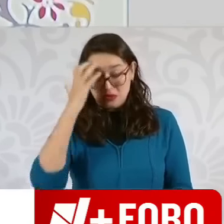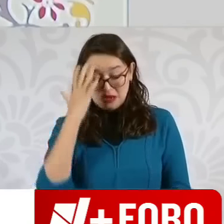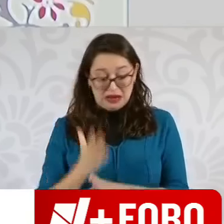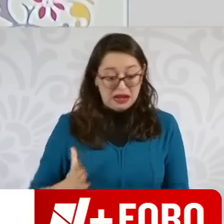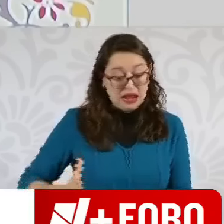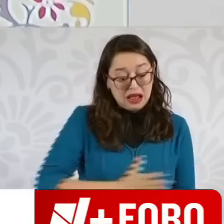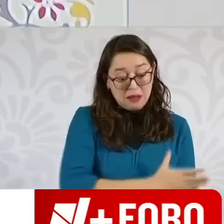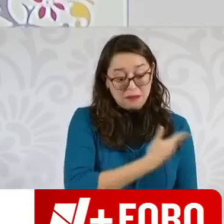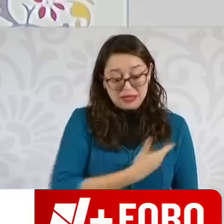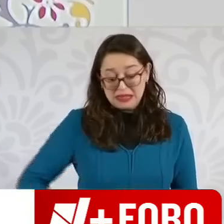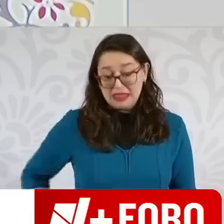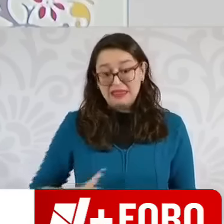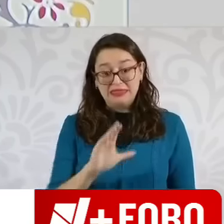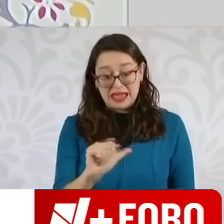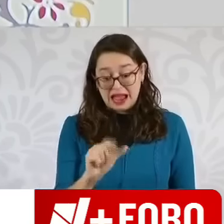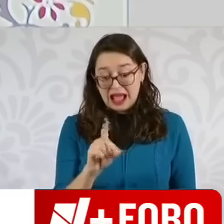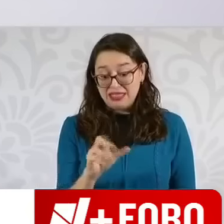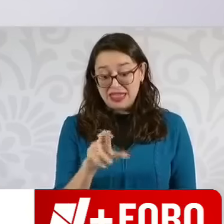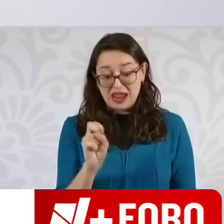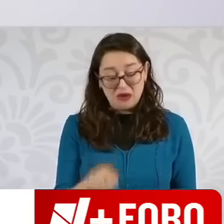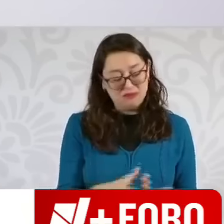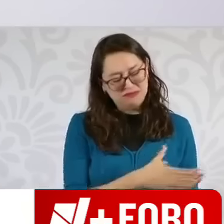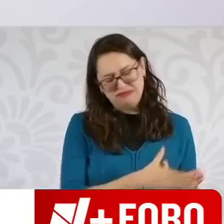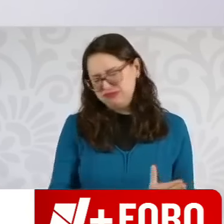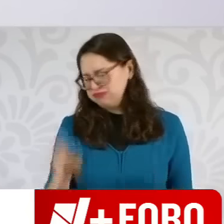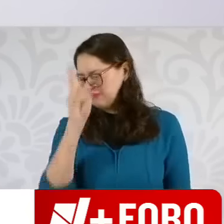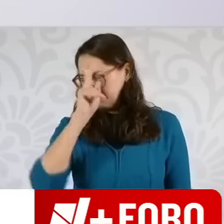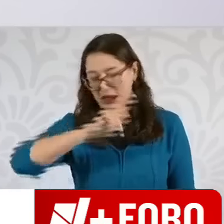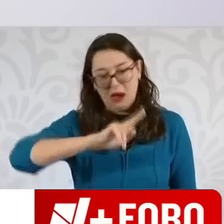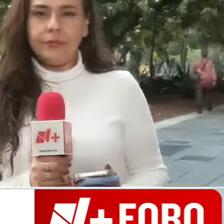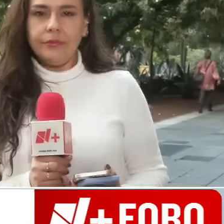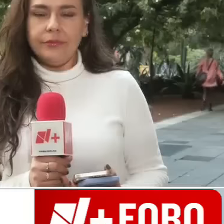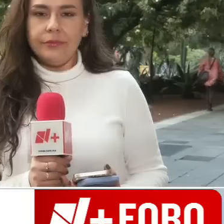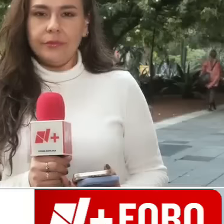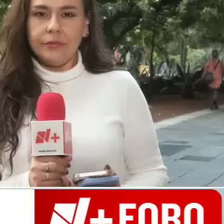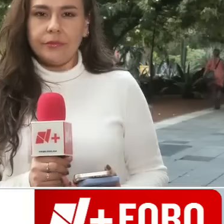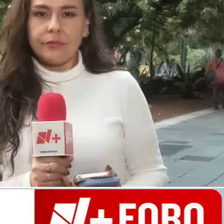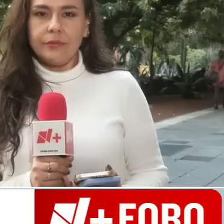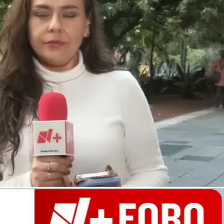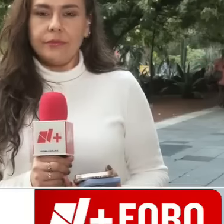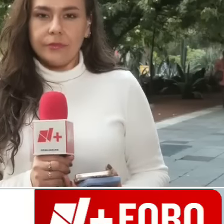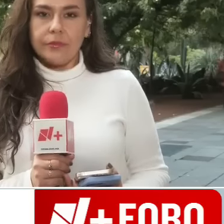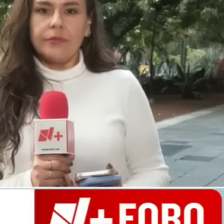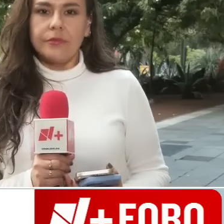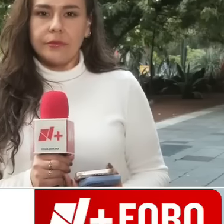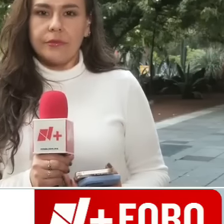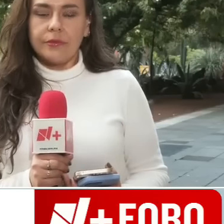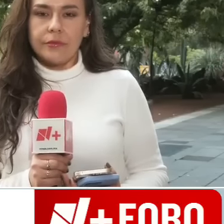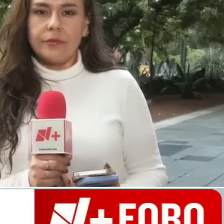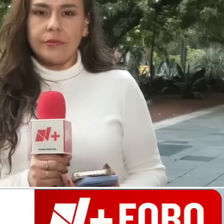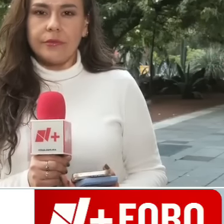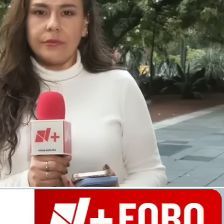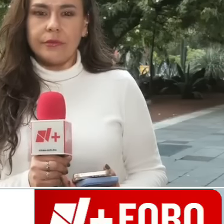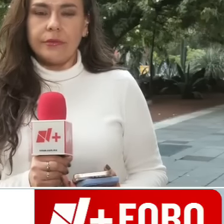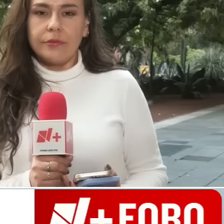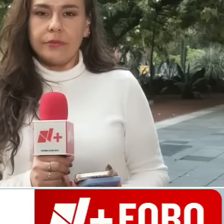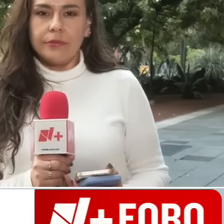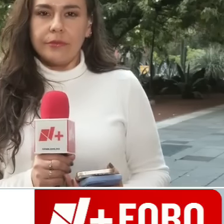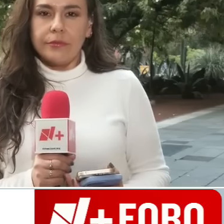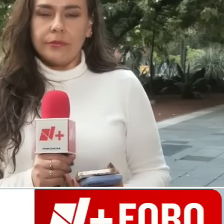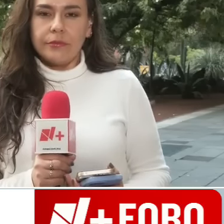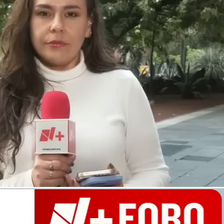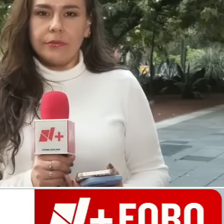sentencian. Bien, pues sí, así el pronunciamiento de la presidenta Claudia Sheinbaum, Saraí, y es que como bien lo mencionas, pues